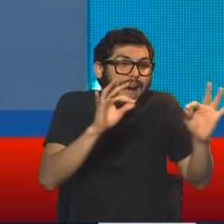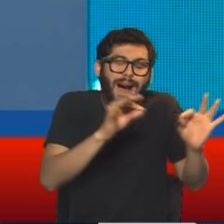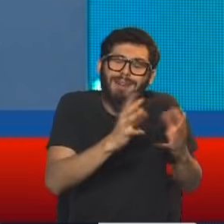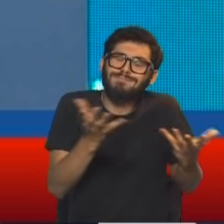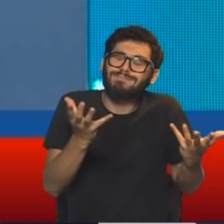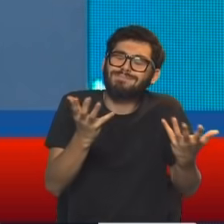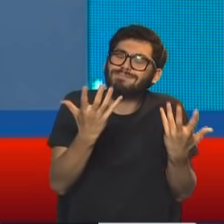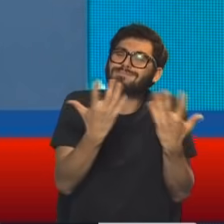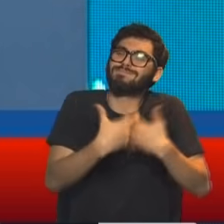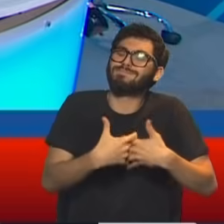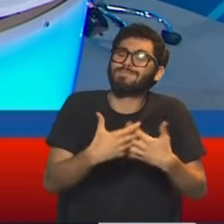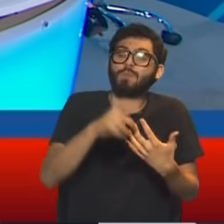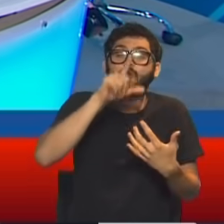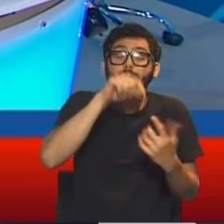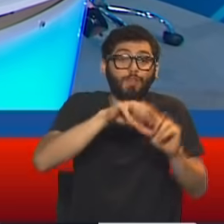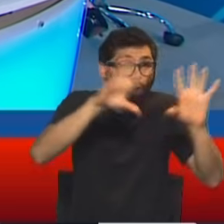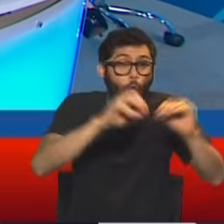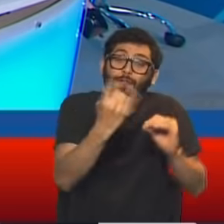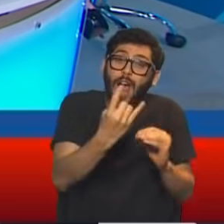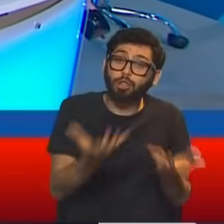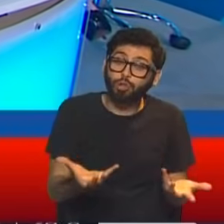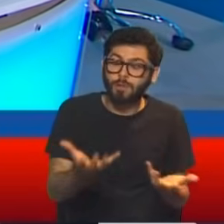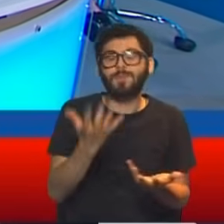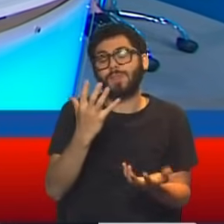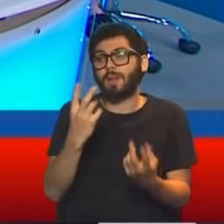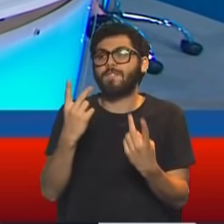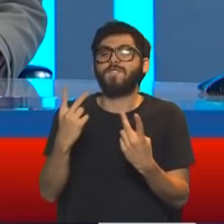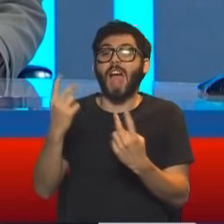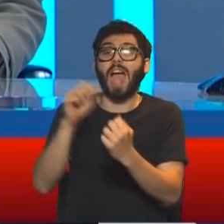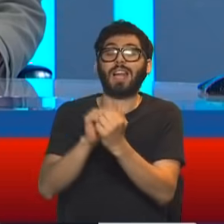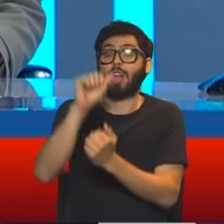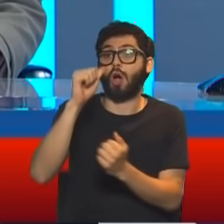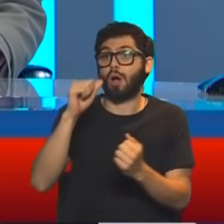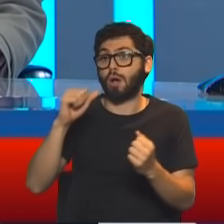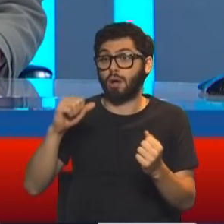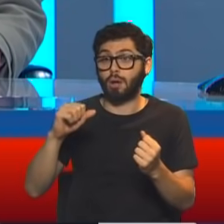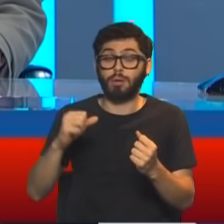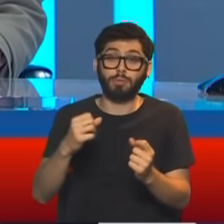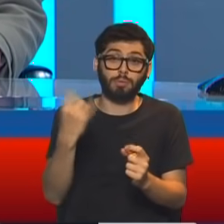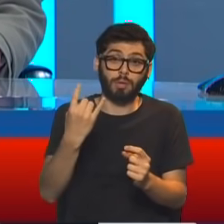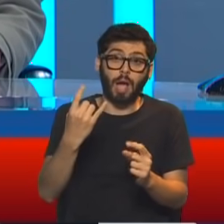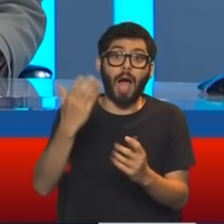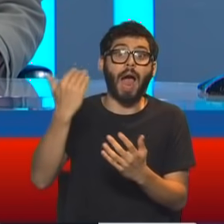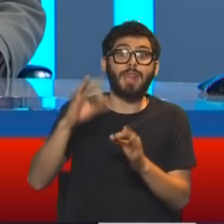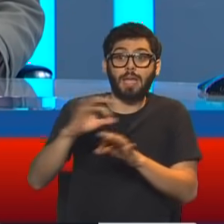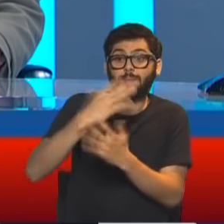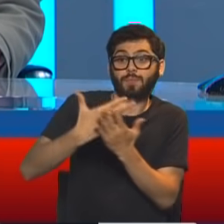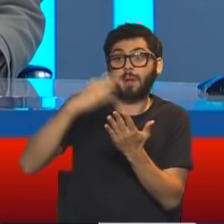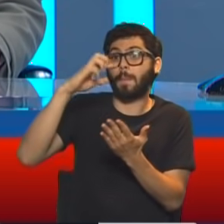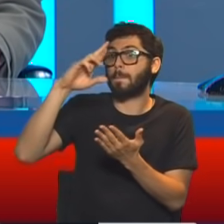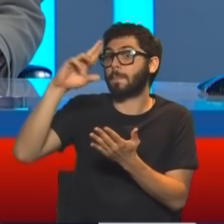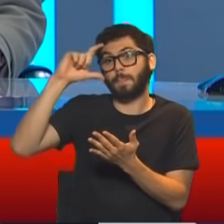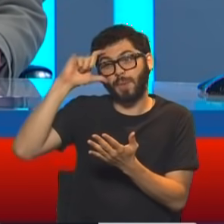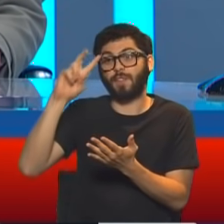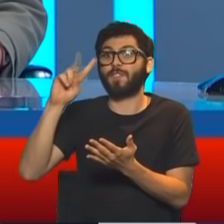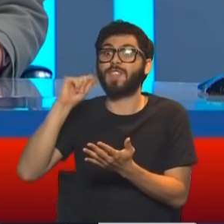digo la verdad. de ese Twitter ya es falso. El escándalo de los viajes de egresados, ¿sí? Cuando nadie se rasgó las vestiduras por el previaje que le da posibilidad de vacacionar a